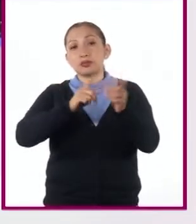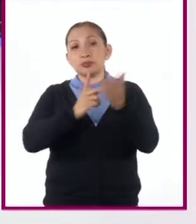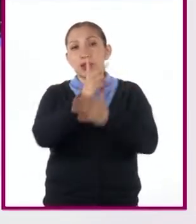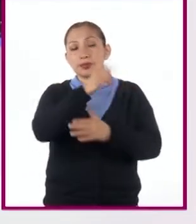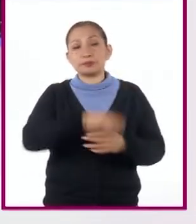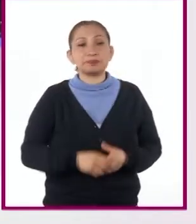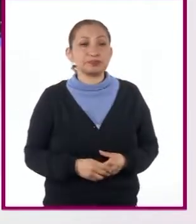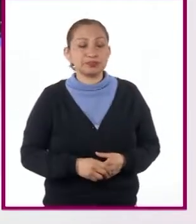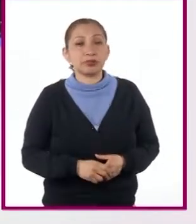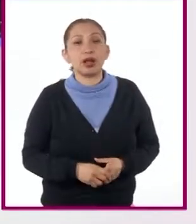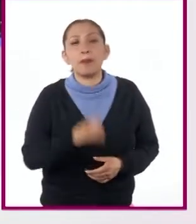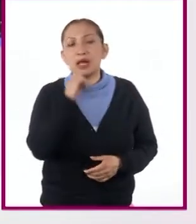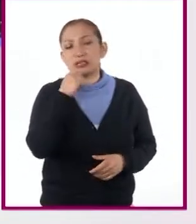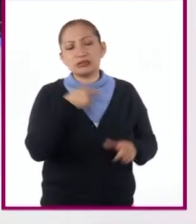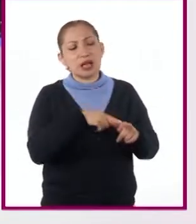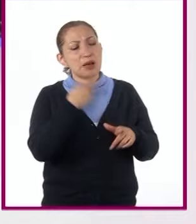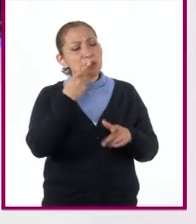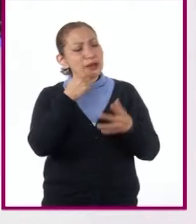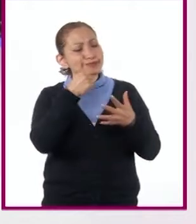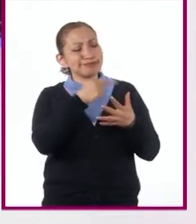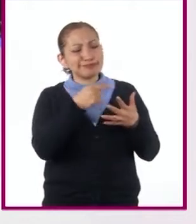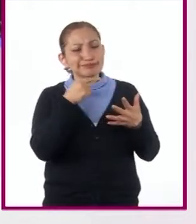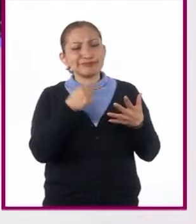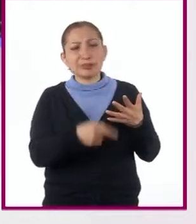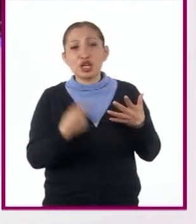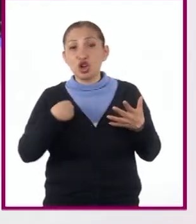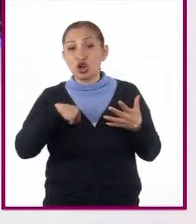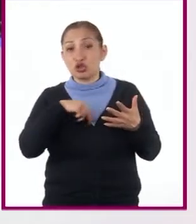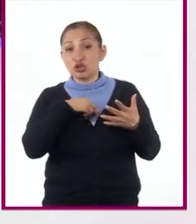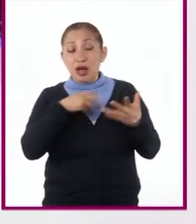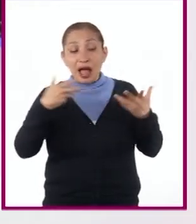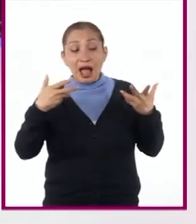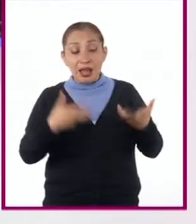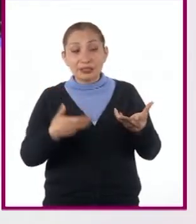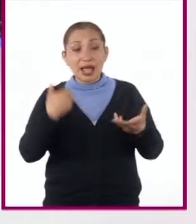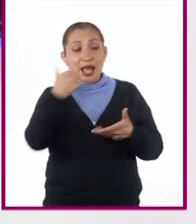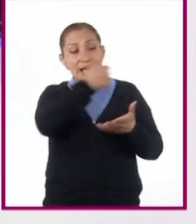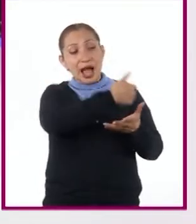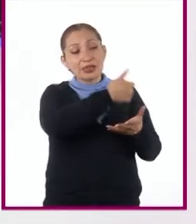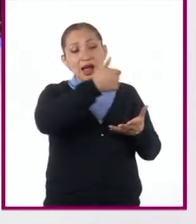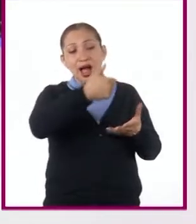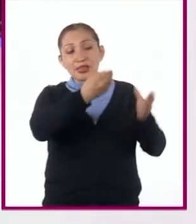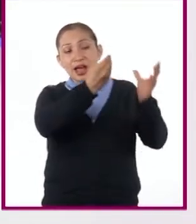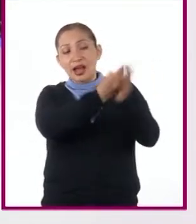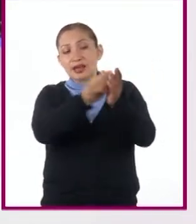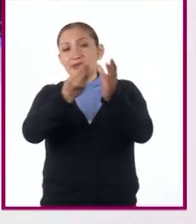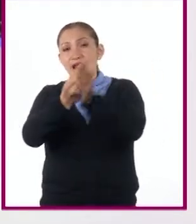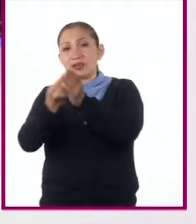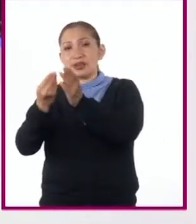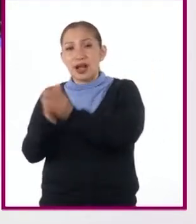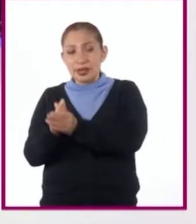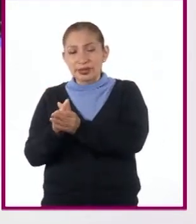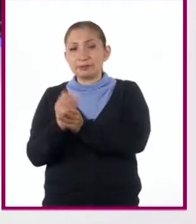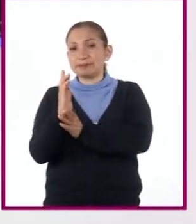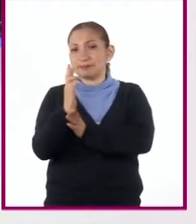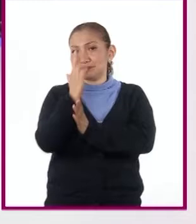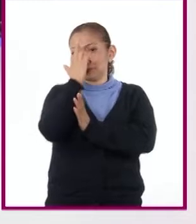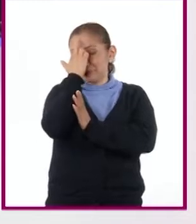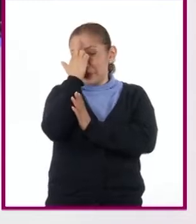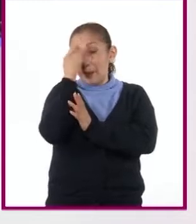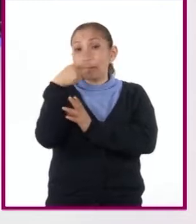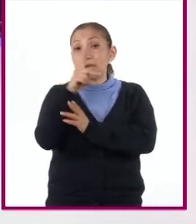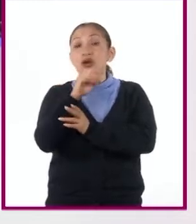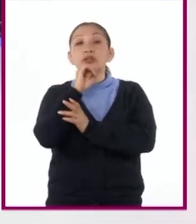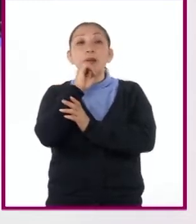bueno, podríamos seguir hablando de la contribución que se realizó en cada uno de los programas, recordándolos,